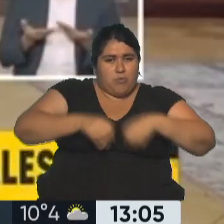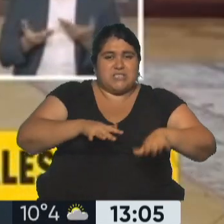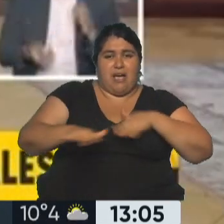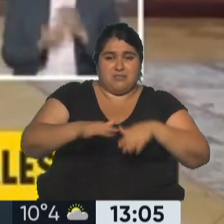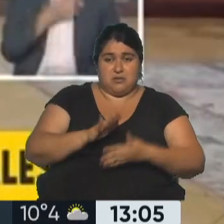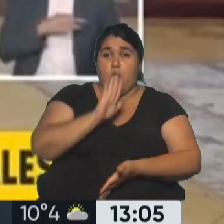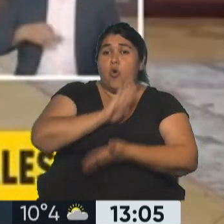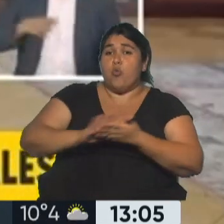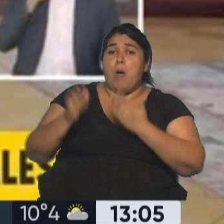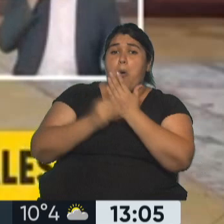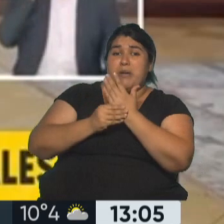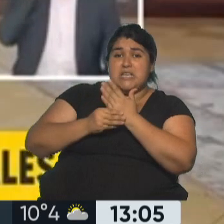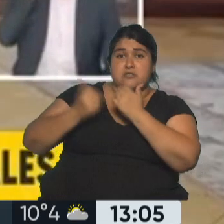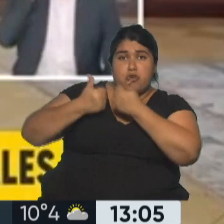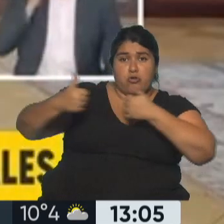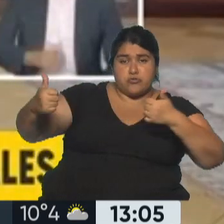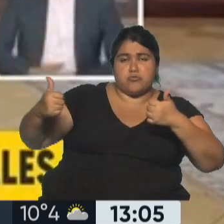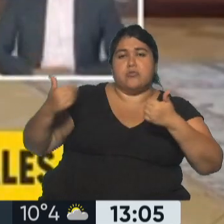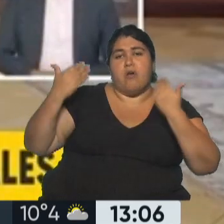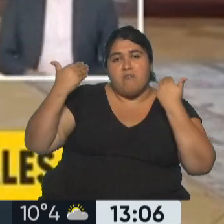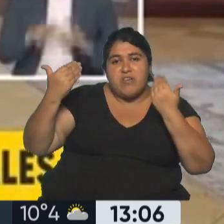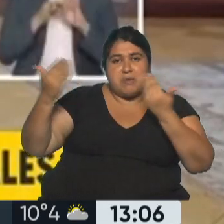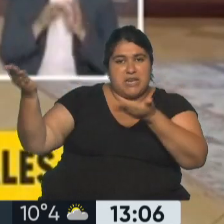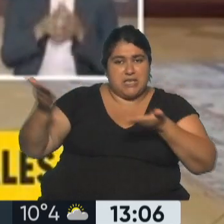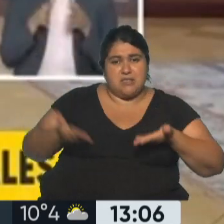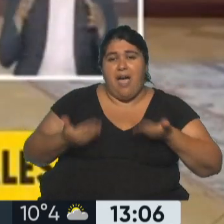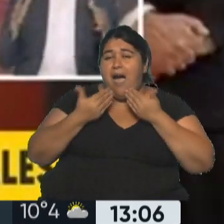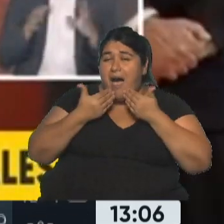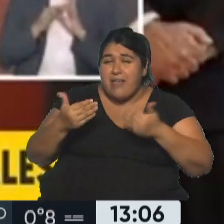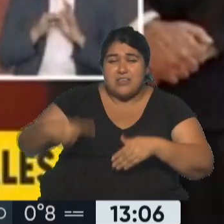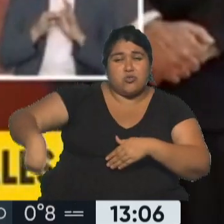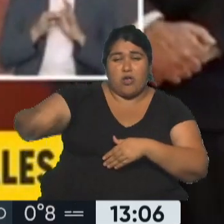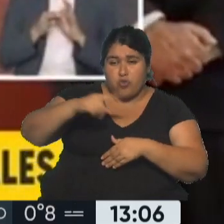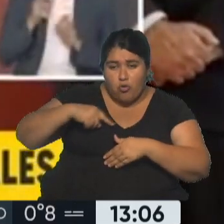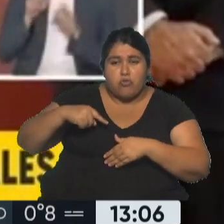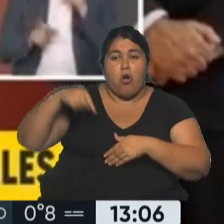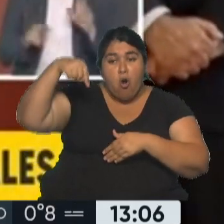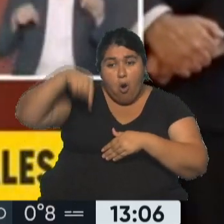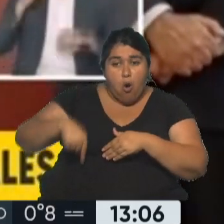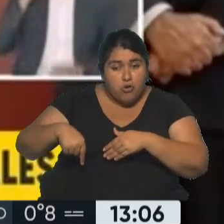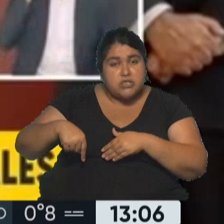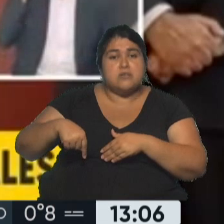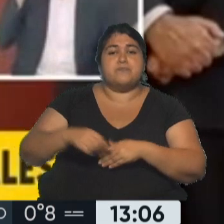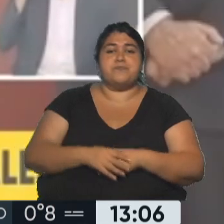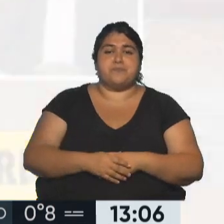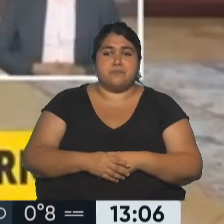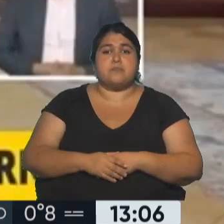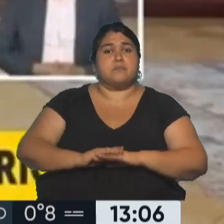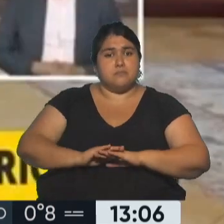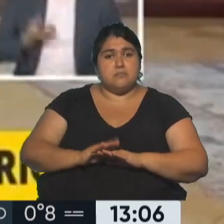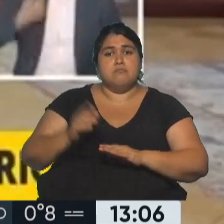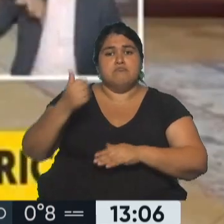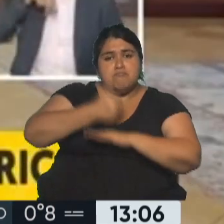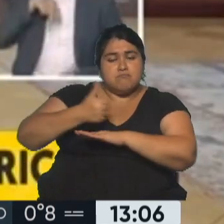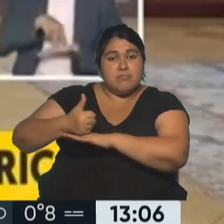a los nuevos ministros y ministras. Les agradezco infinitamente a quienes hoy día nos dejan.